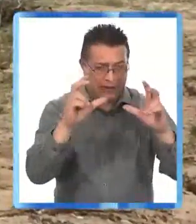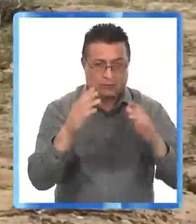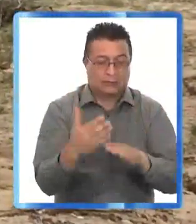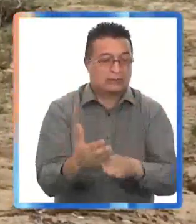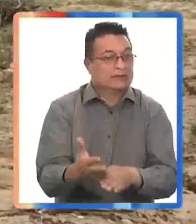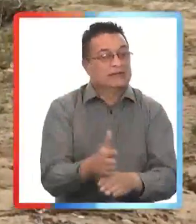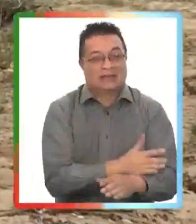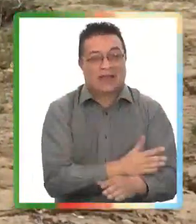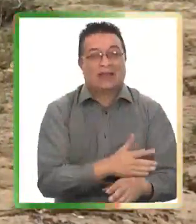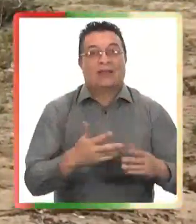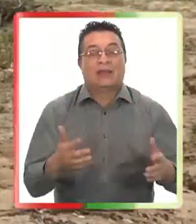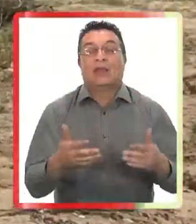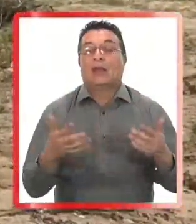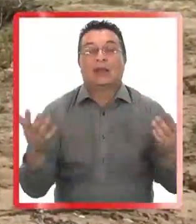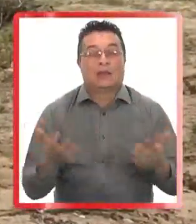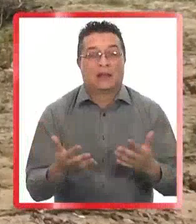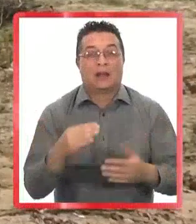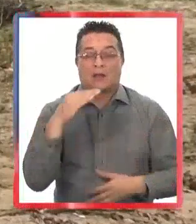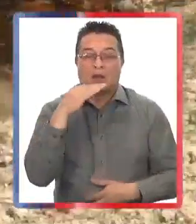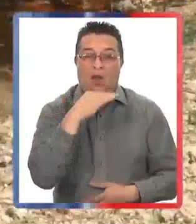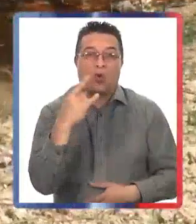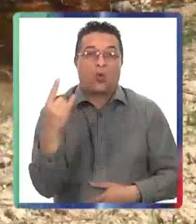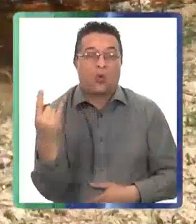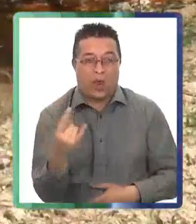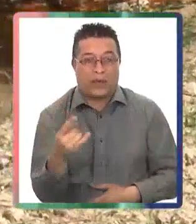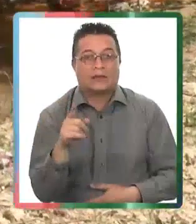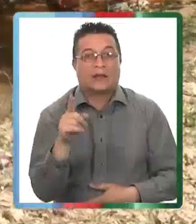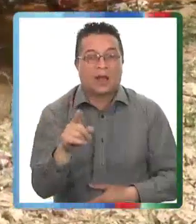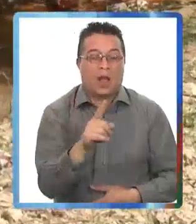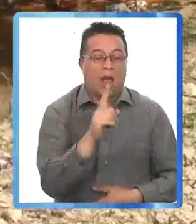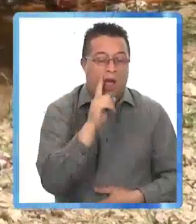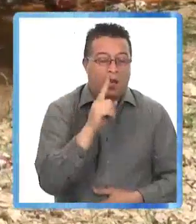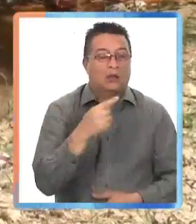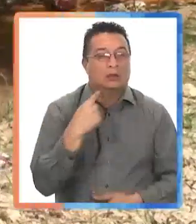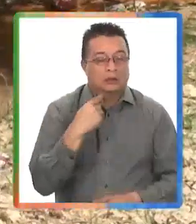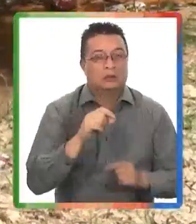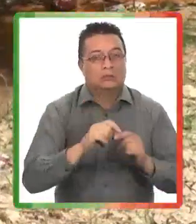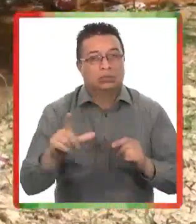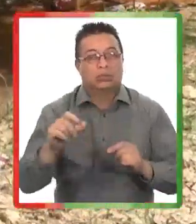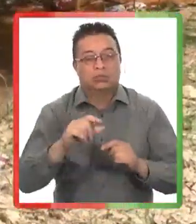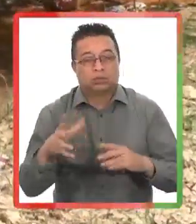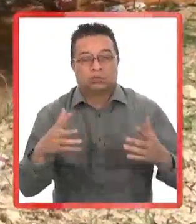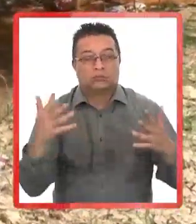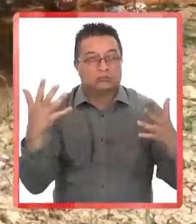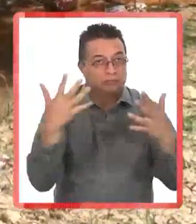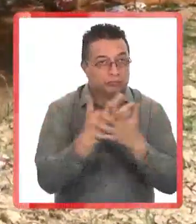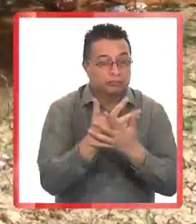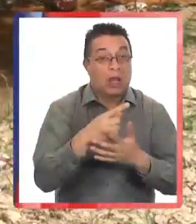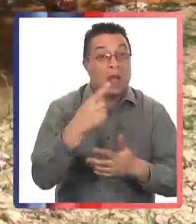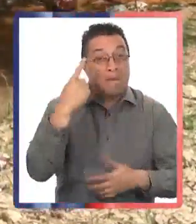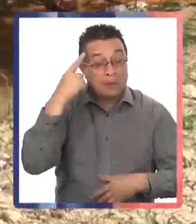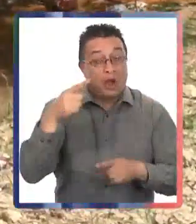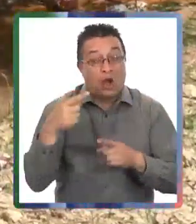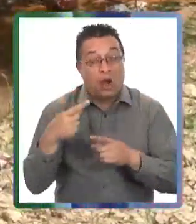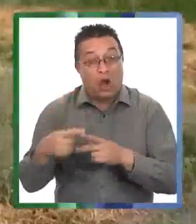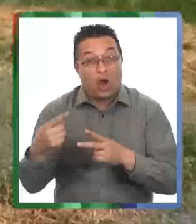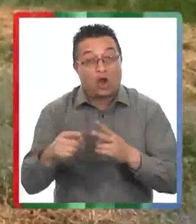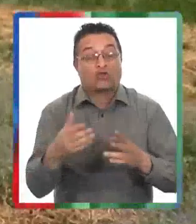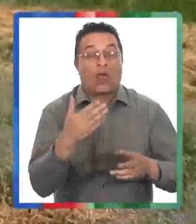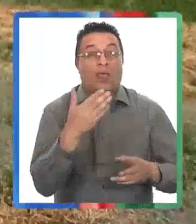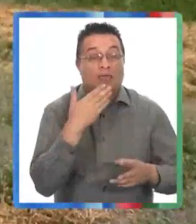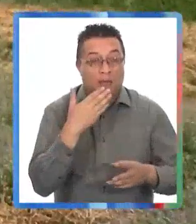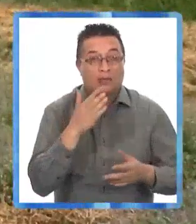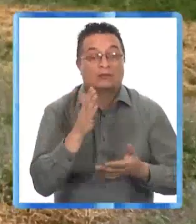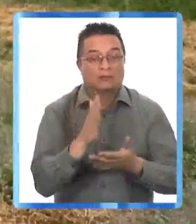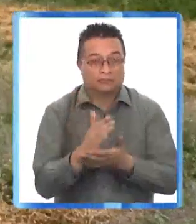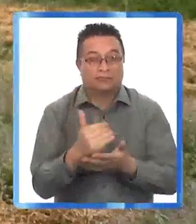temprana ante emergencias que, bueno, a veces se producen ciertamente sin avisar, ¿no? Pero otras, como en el fondo, en la